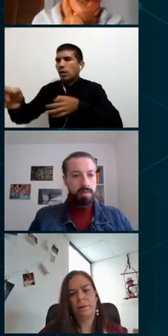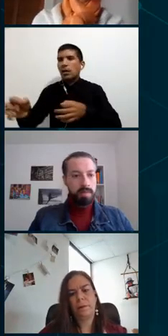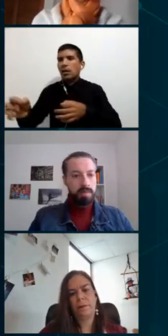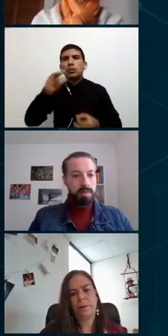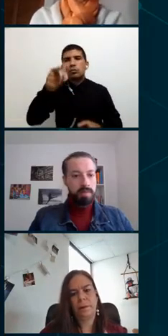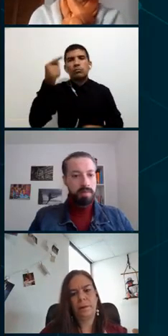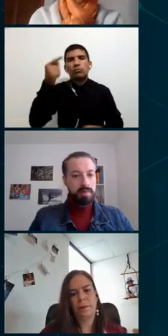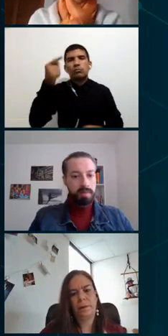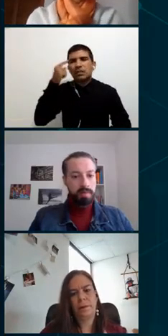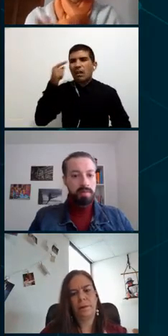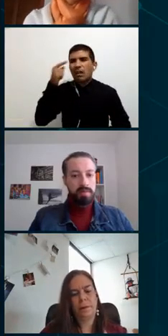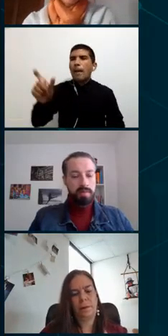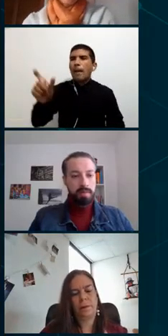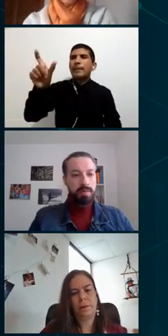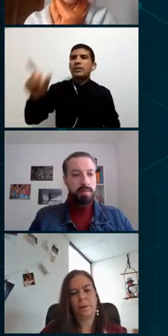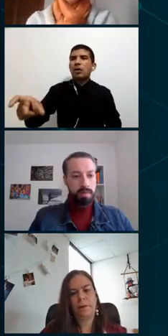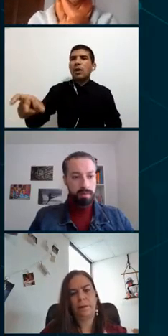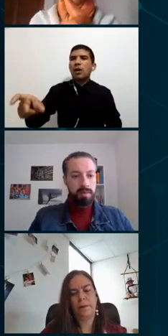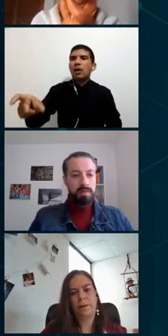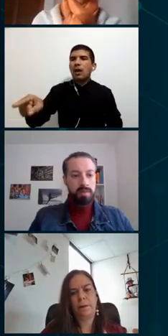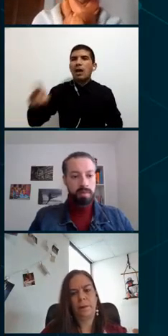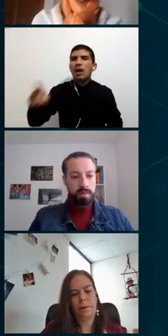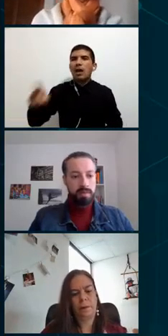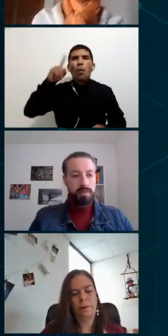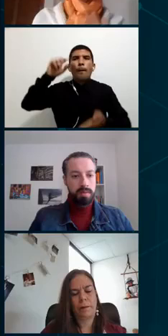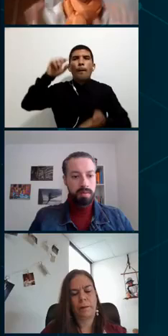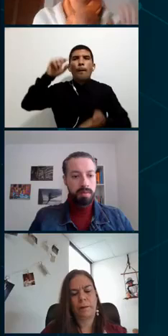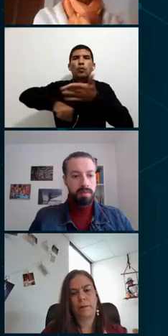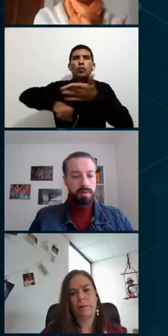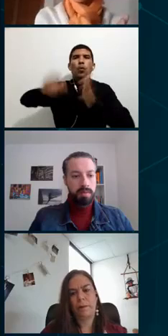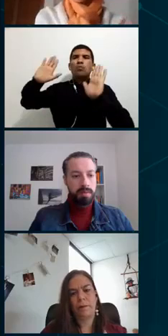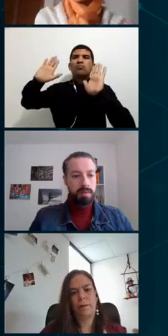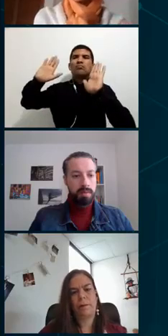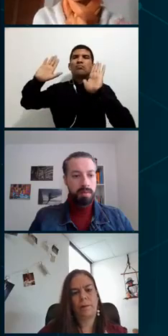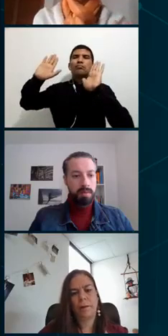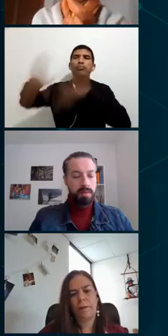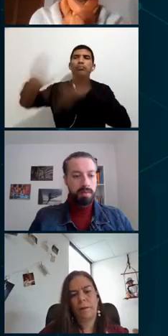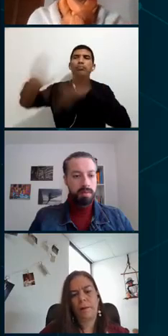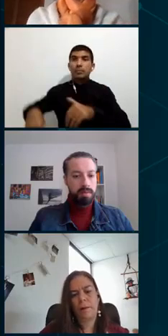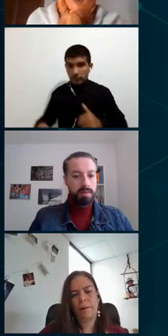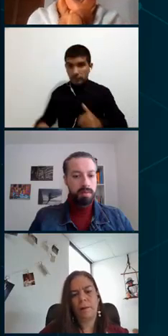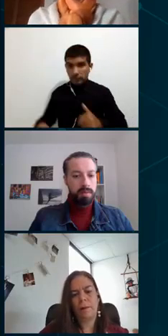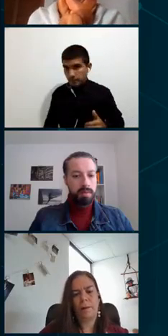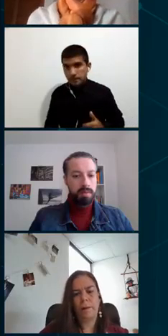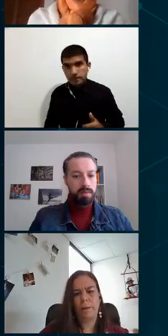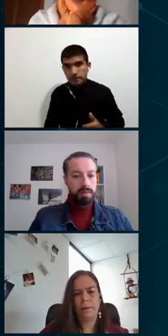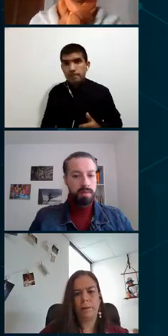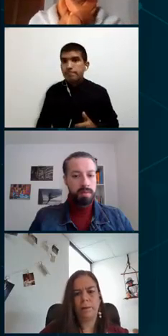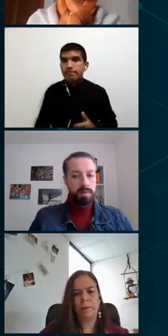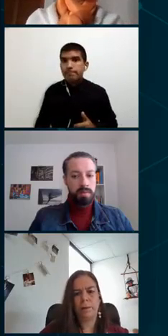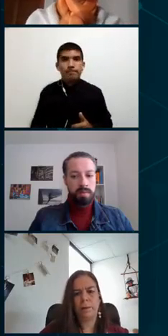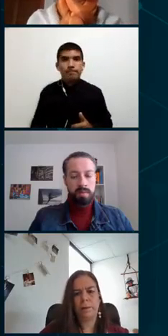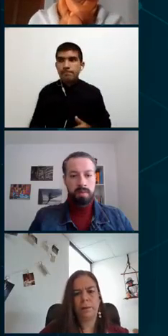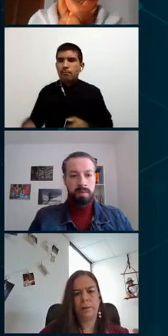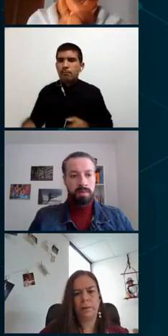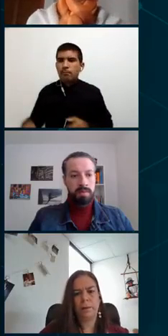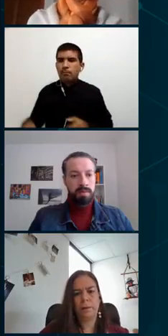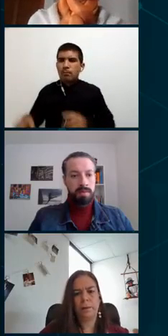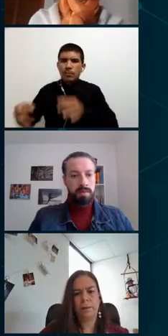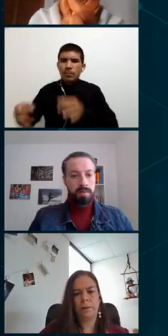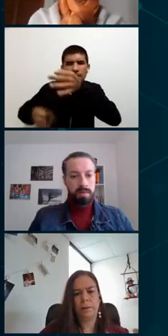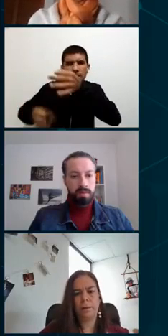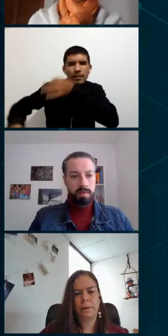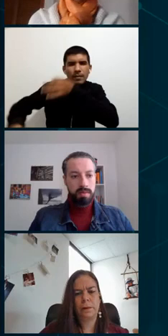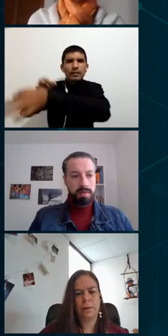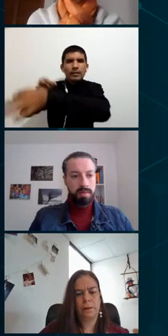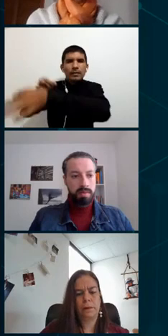peligroso? No, yo necesito empatizar, ¿sí? Entonces, con la problemática que yo mencionaba, de pronto algunos de ustedes, porque tienen casos